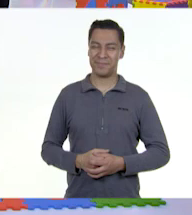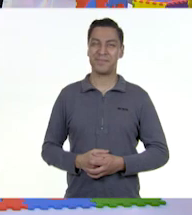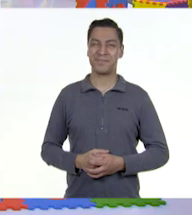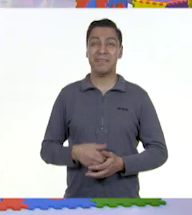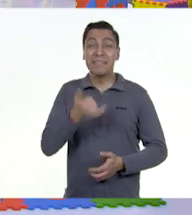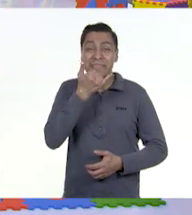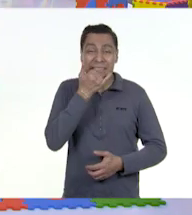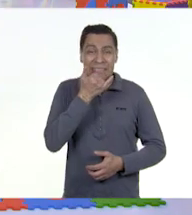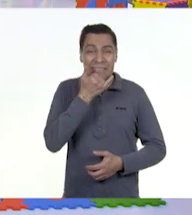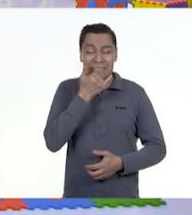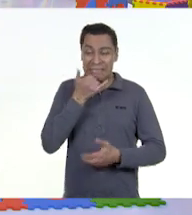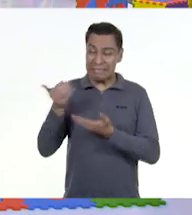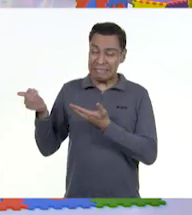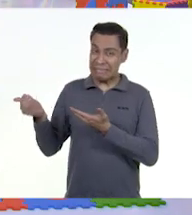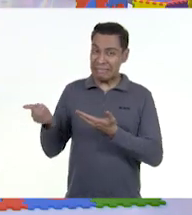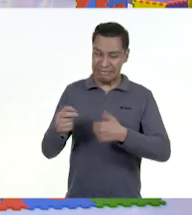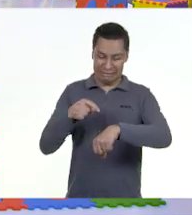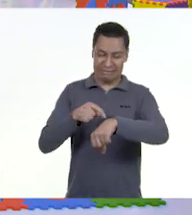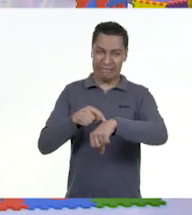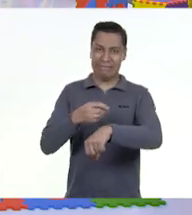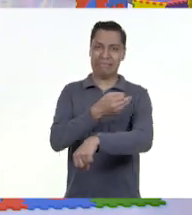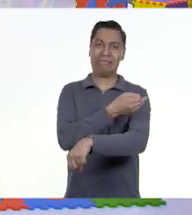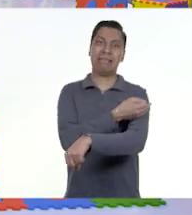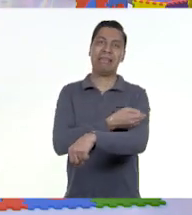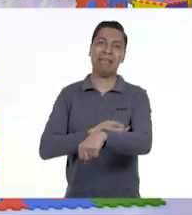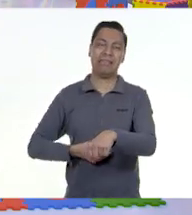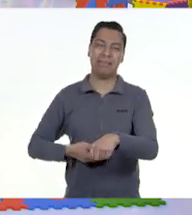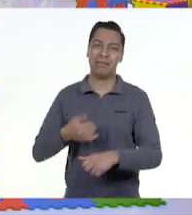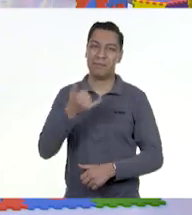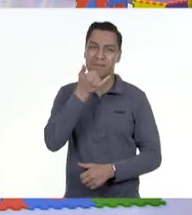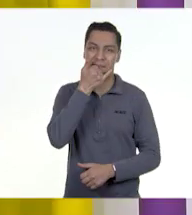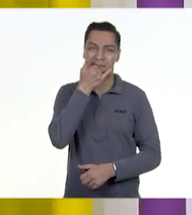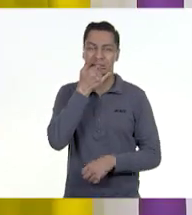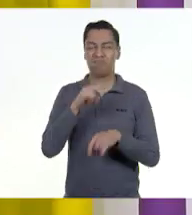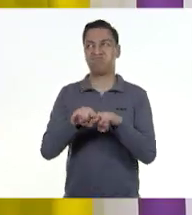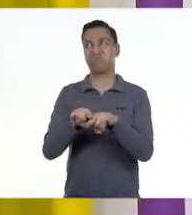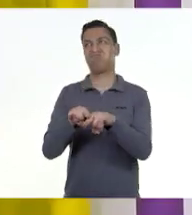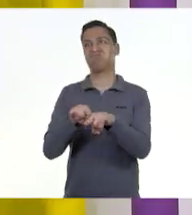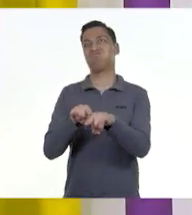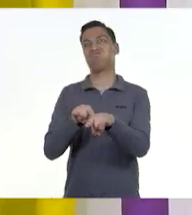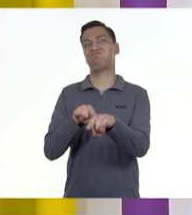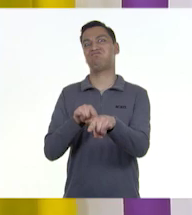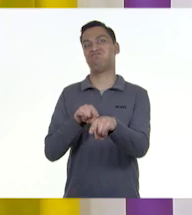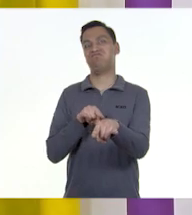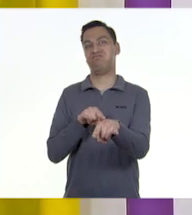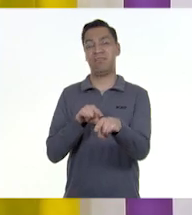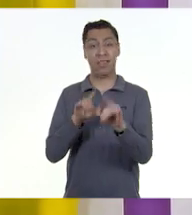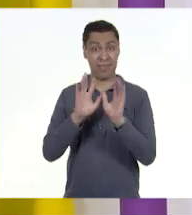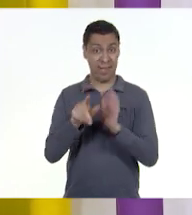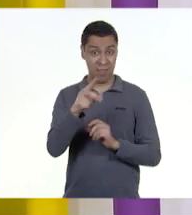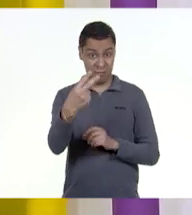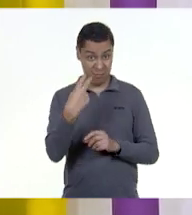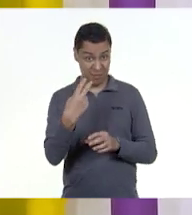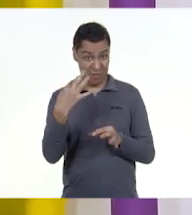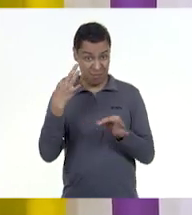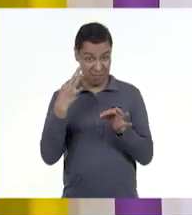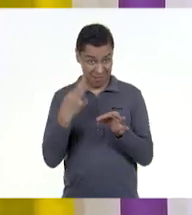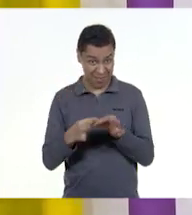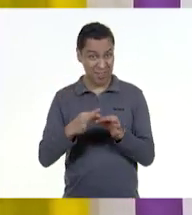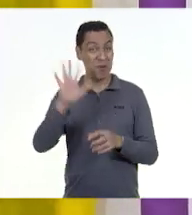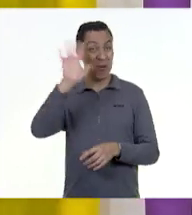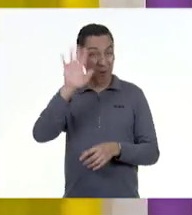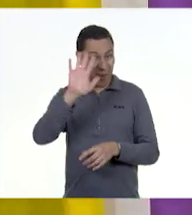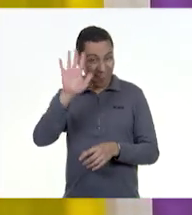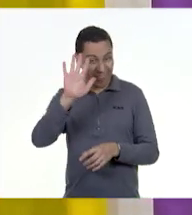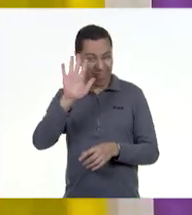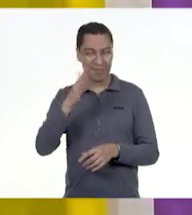¡Ay, perdón! Perdón, Lenny, es que se me hizo muy, muy tarde, perdón. Había mucho tráfico el día de hoy, perdón. Ya están las niñas y los niños aquí. ¡Ah! ¡Hola, niñas